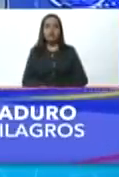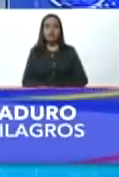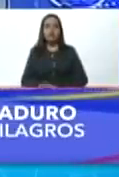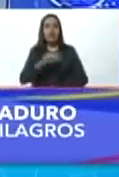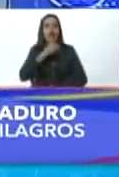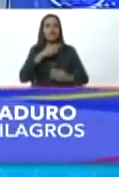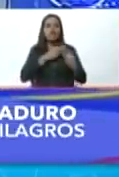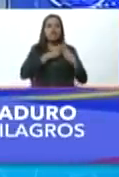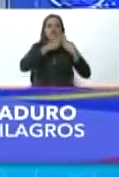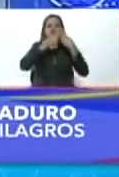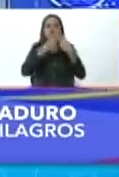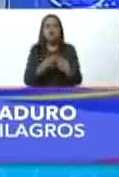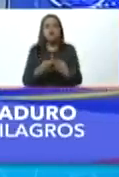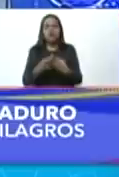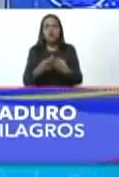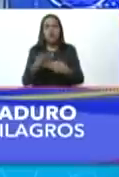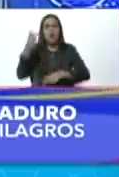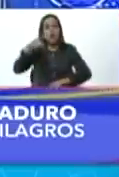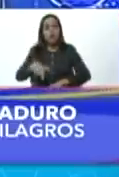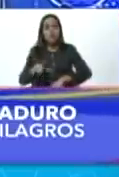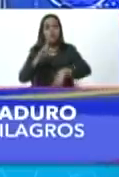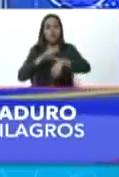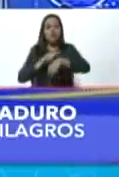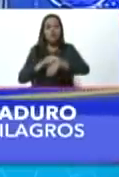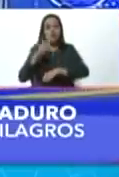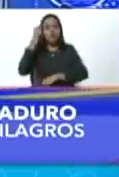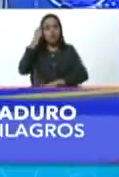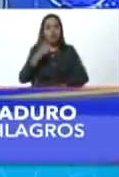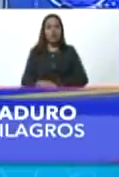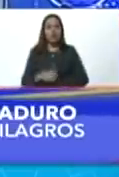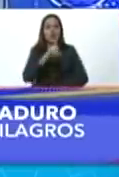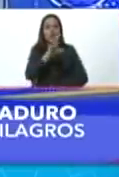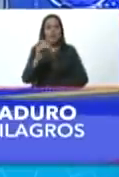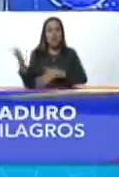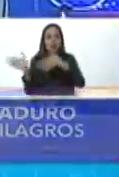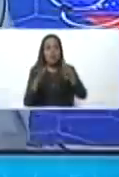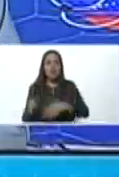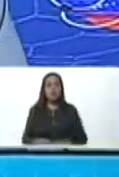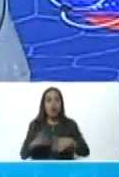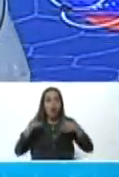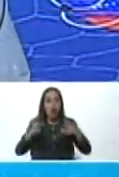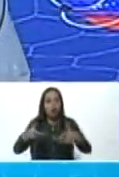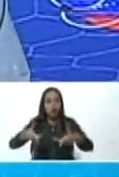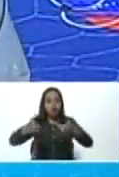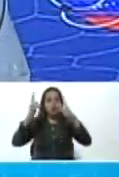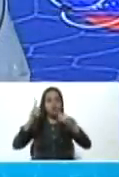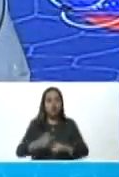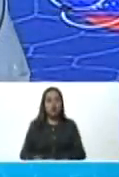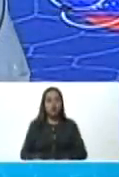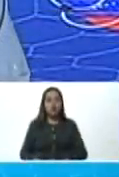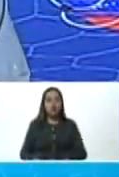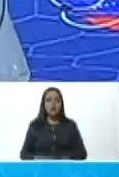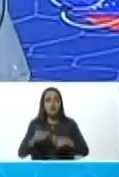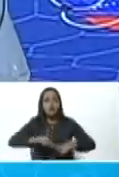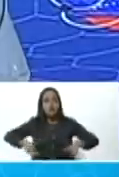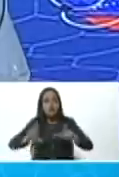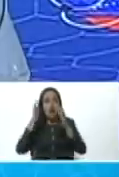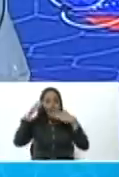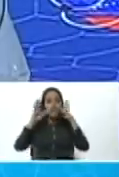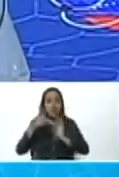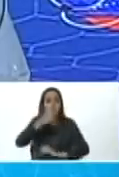dispuesto hoy, Día del Médico, 10 de marzo, a la inauguración de un centro de atención para personas